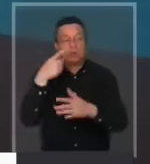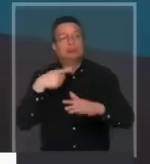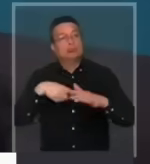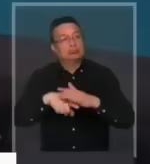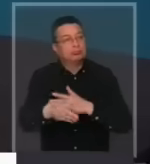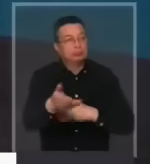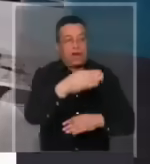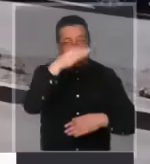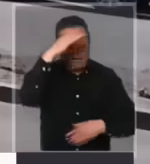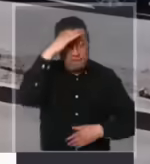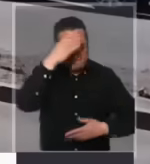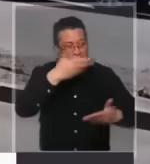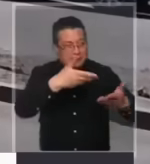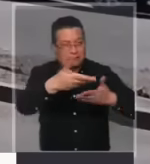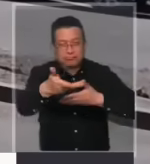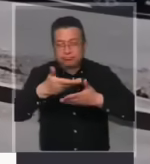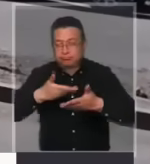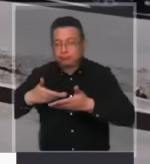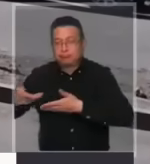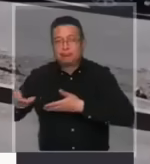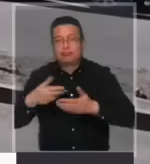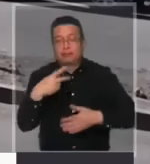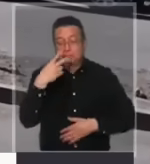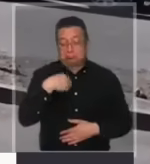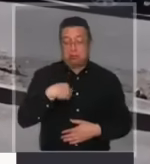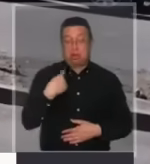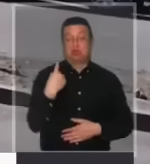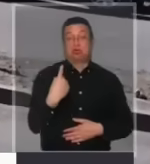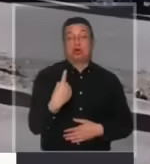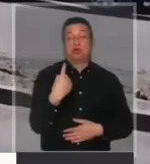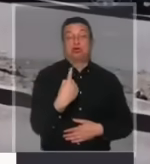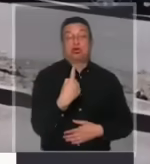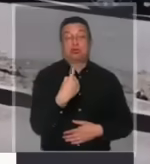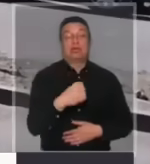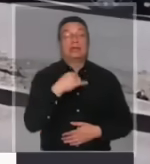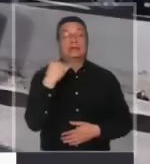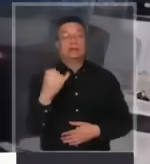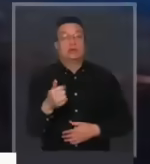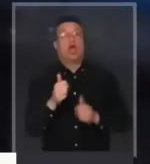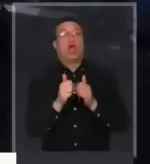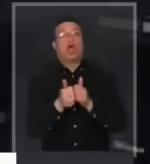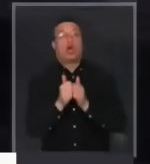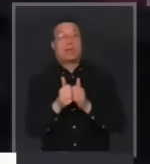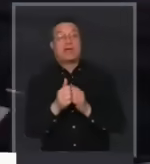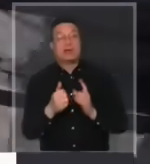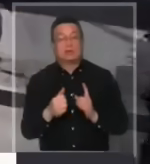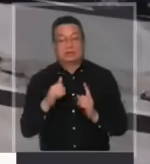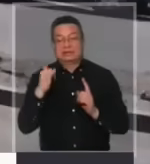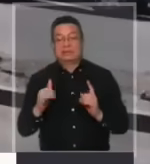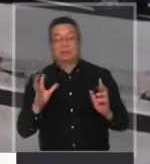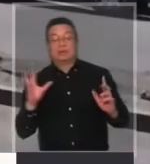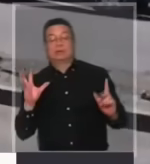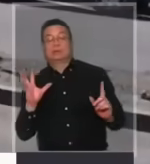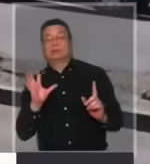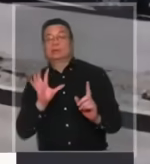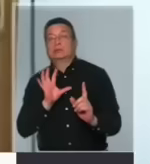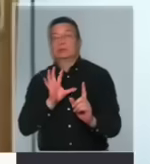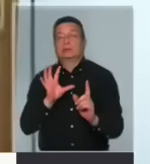ganó su confianza y aunque se veía solo, siempre habían compañeros que velaban por si algo se salía de